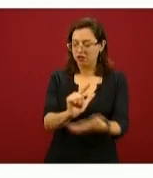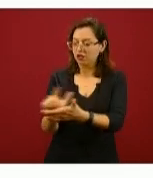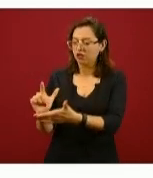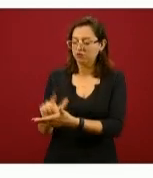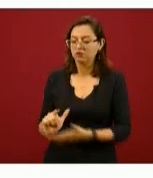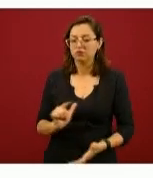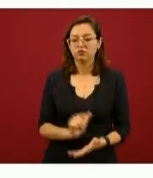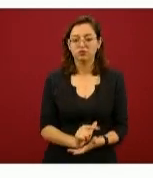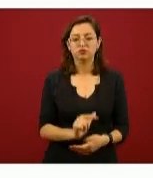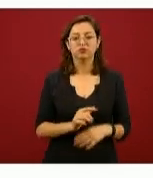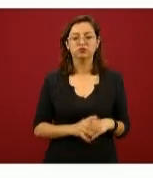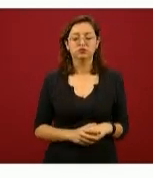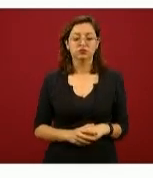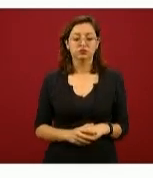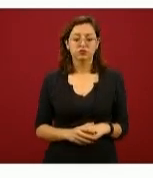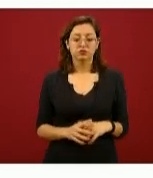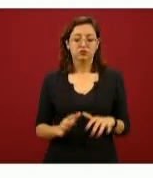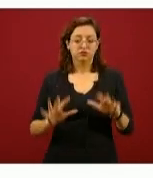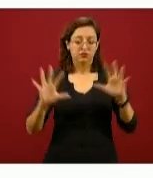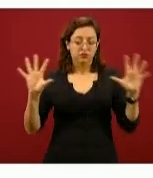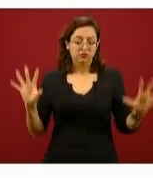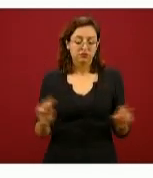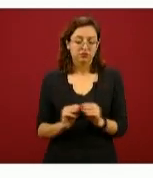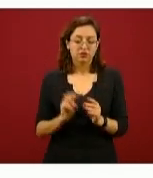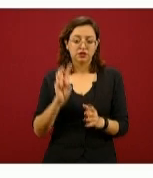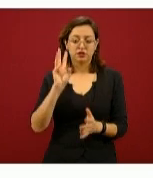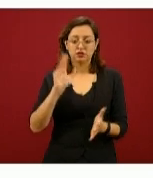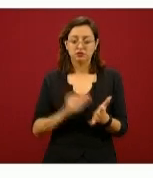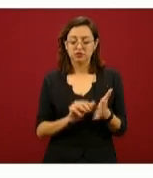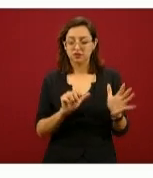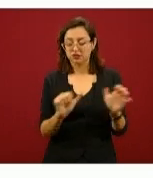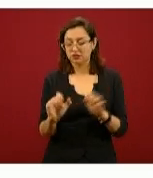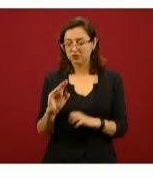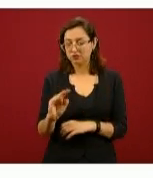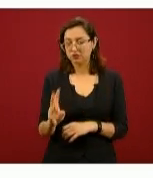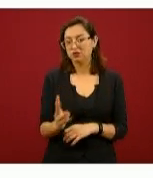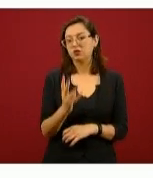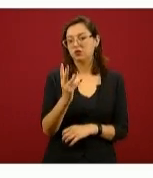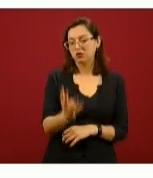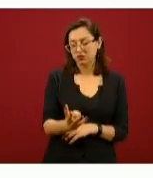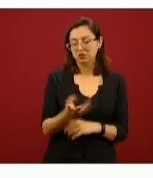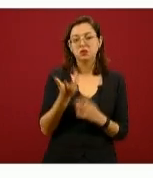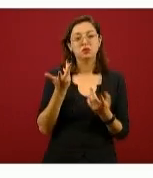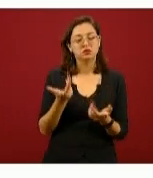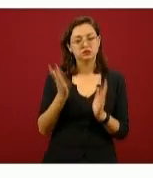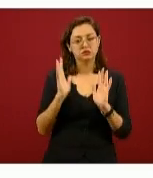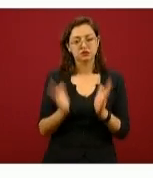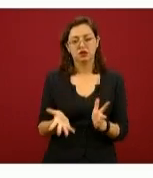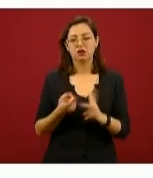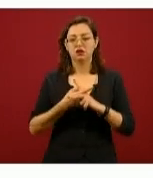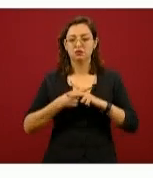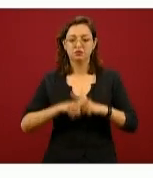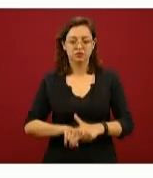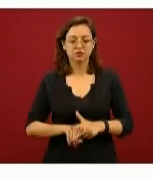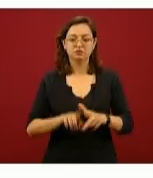estas instalaciones. Entonces, es una gran cantidad que ya empezamos a hacer difusión para